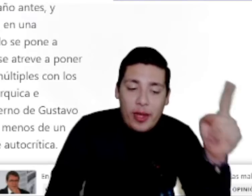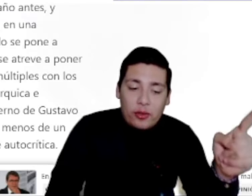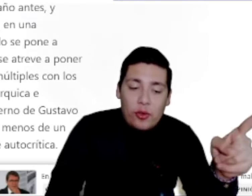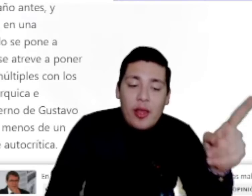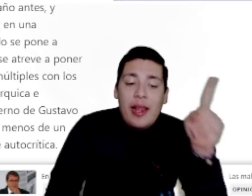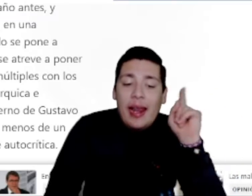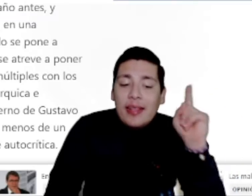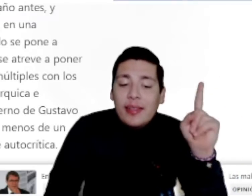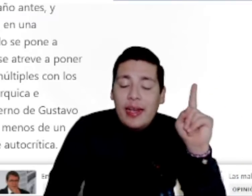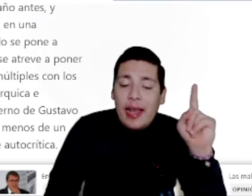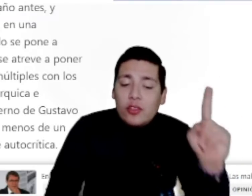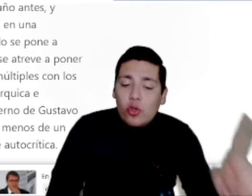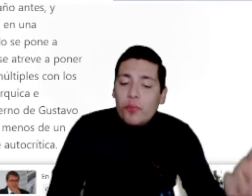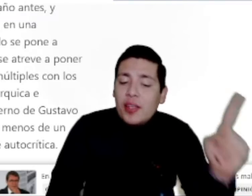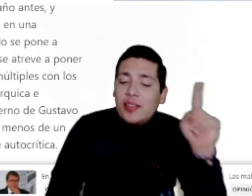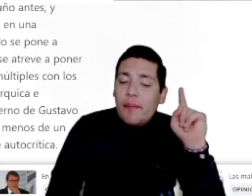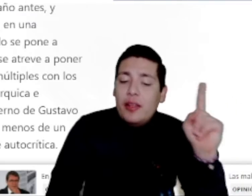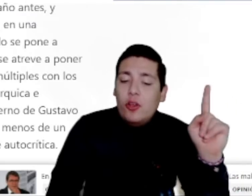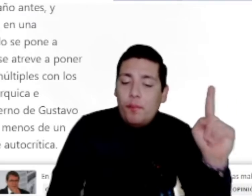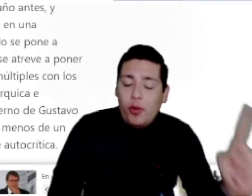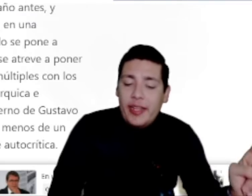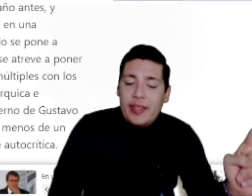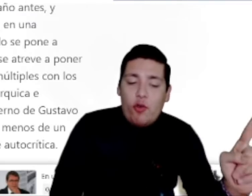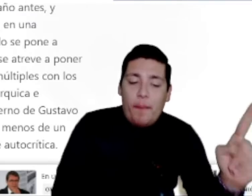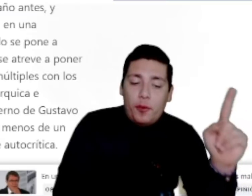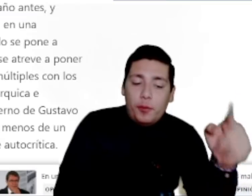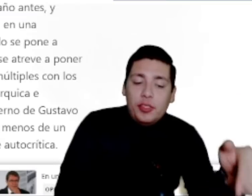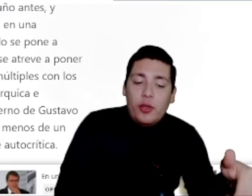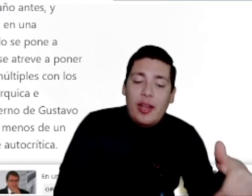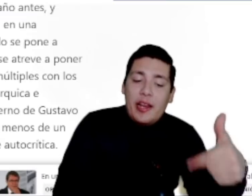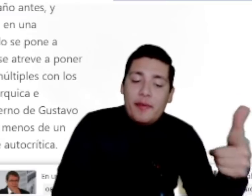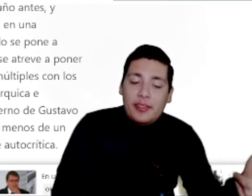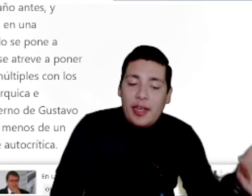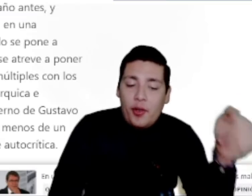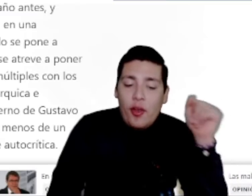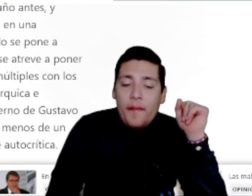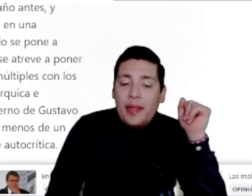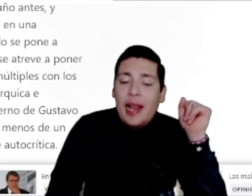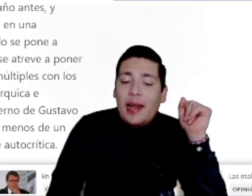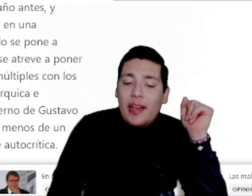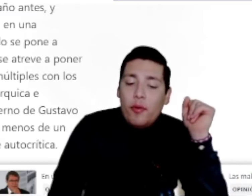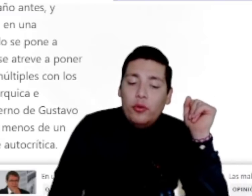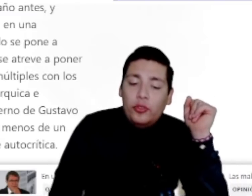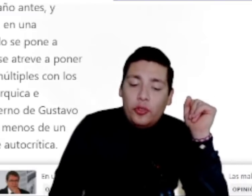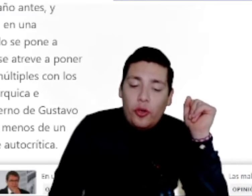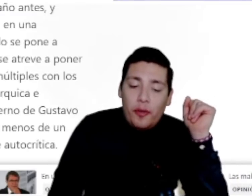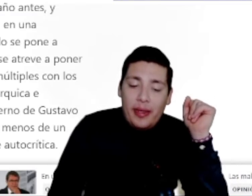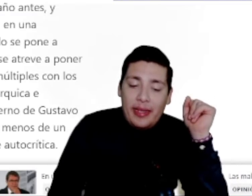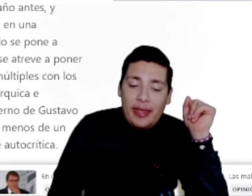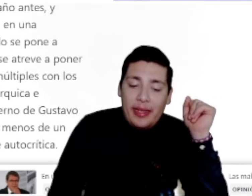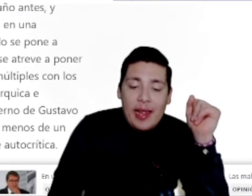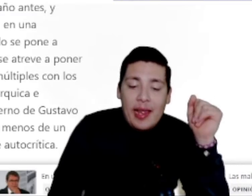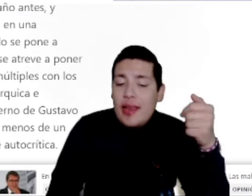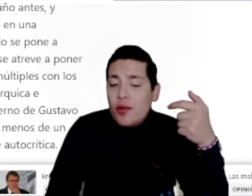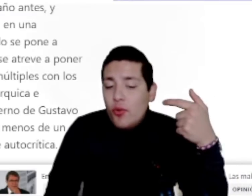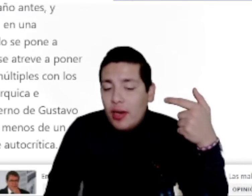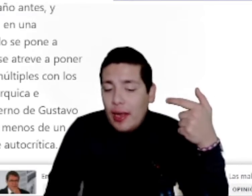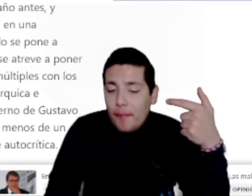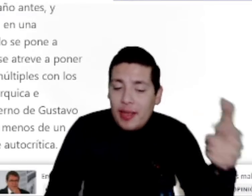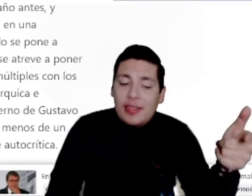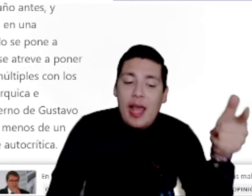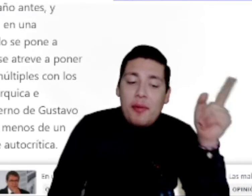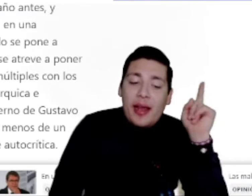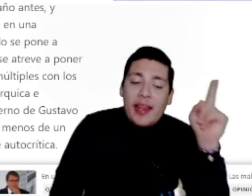noviembre de 1969 en Irapuato, lanzó un testamento político a propósito del aniversario de la Revolución Mexicana y